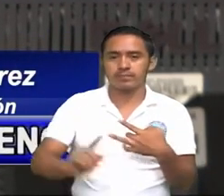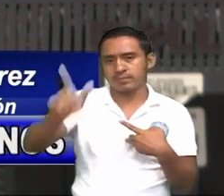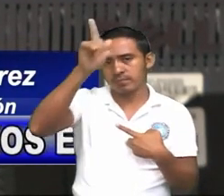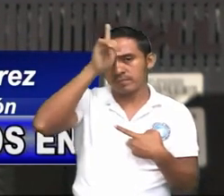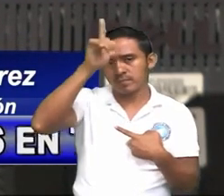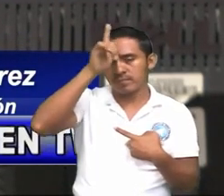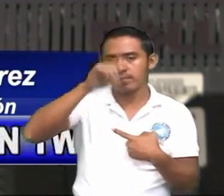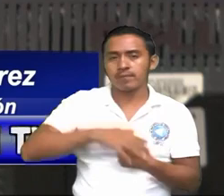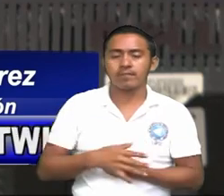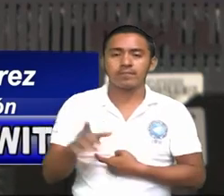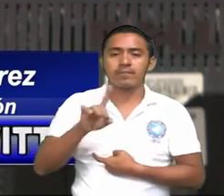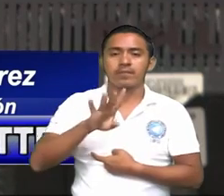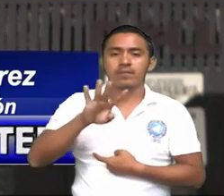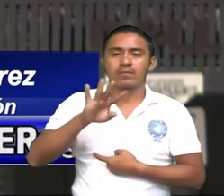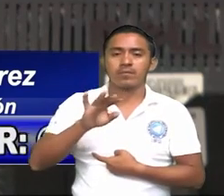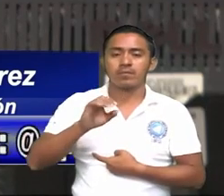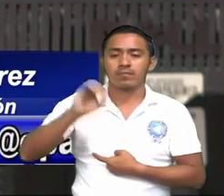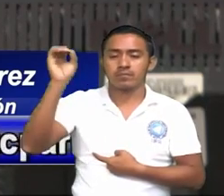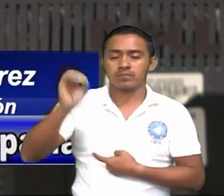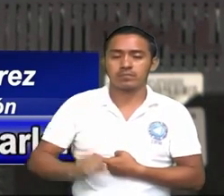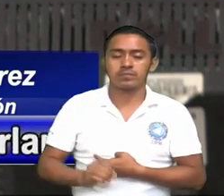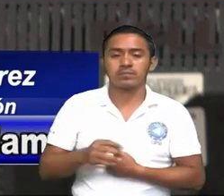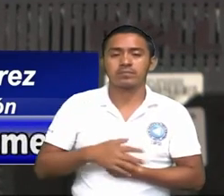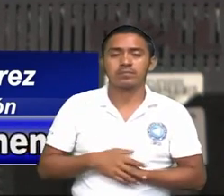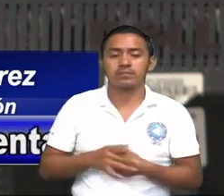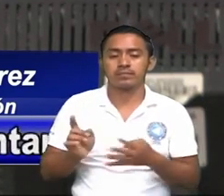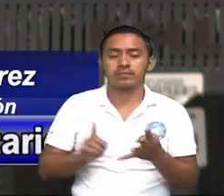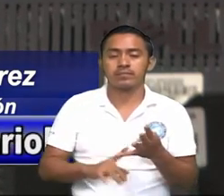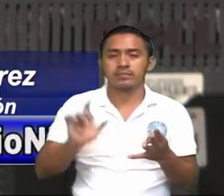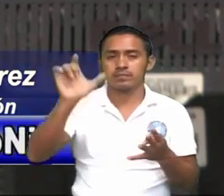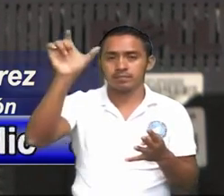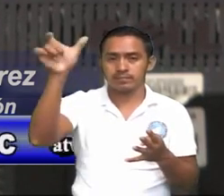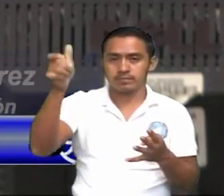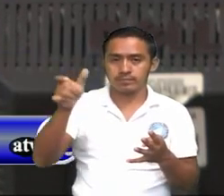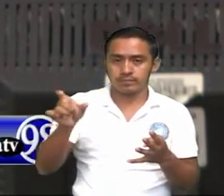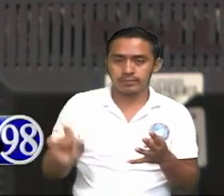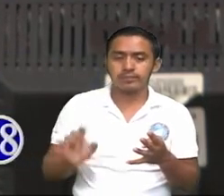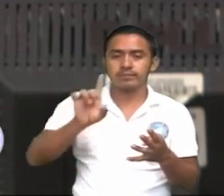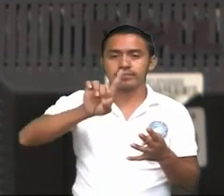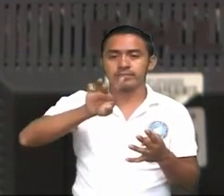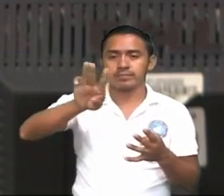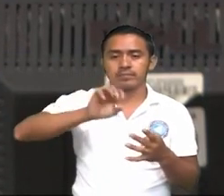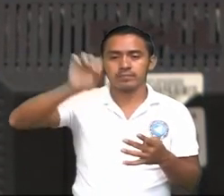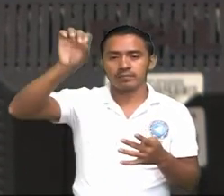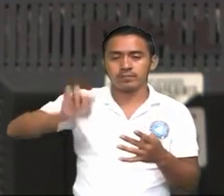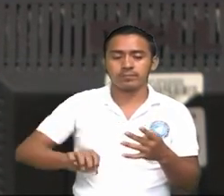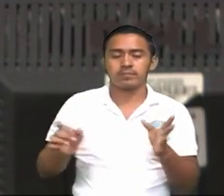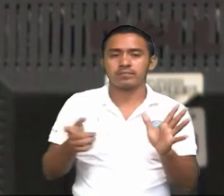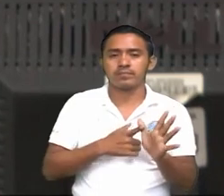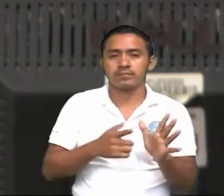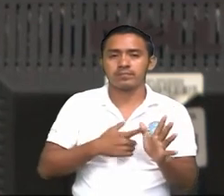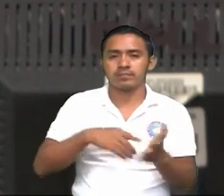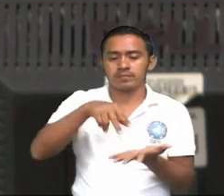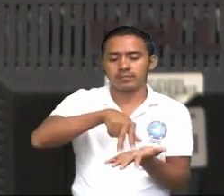Alemania con un 14%, Italia con un 13%